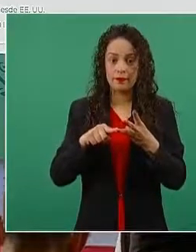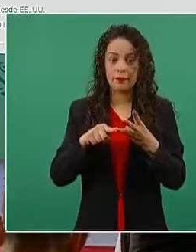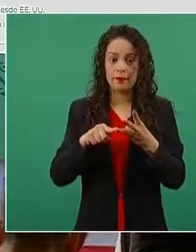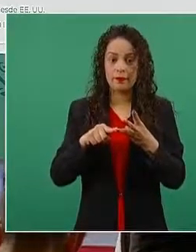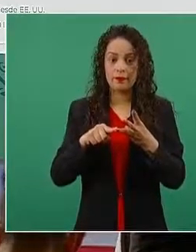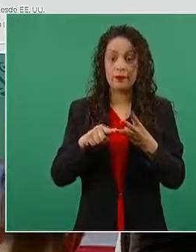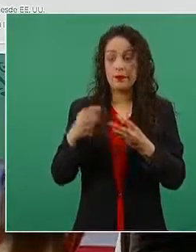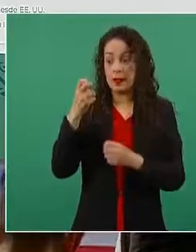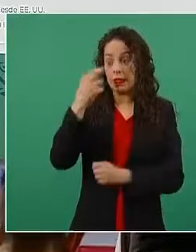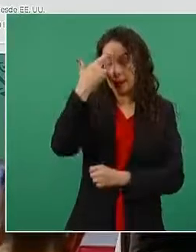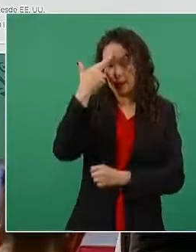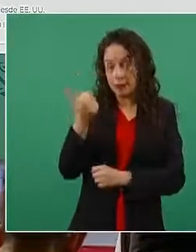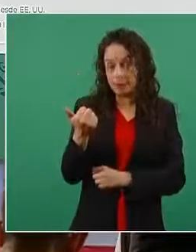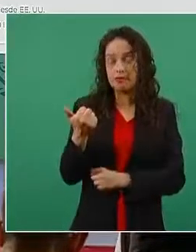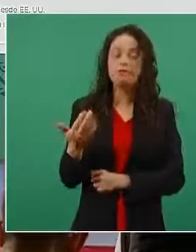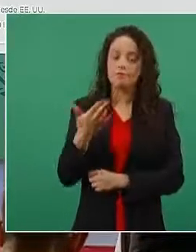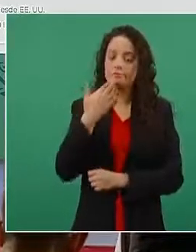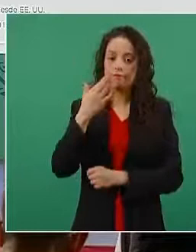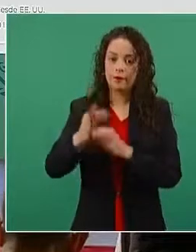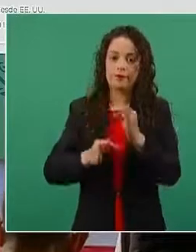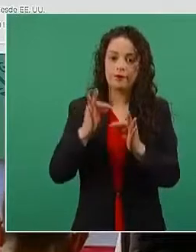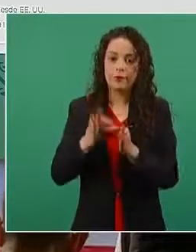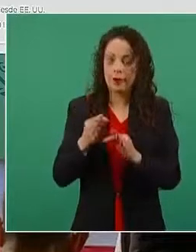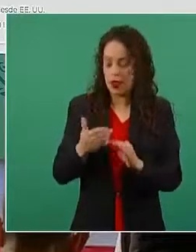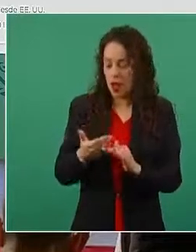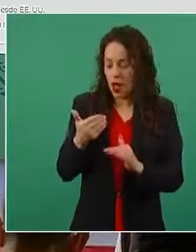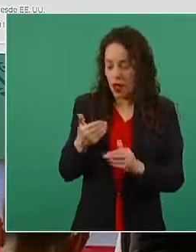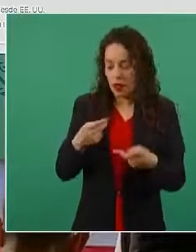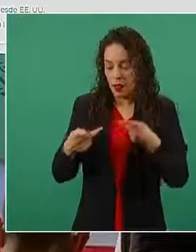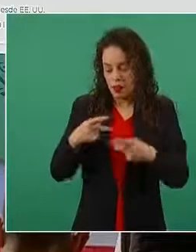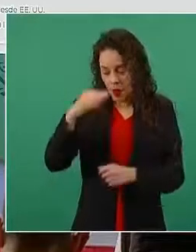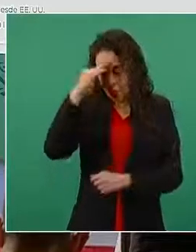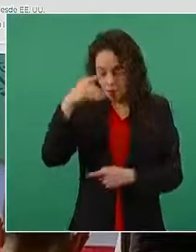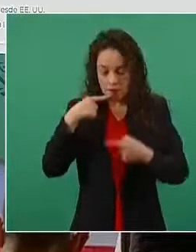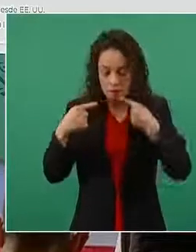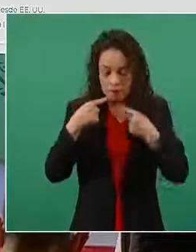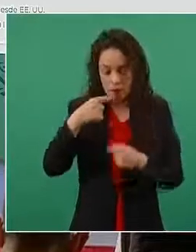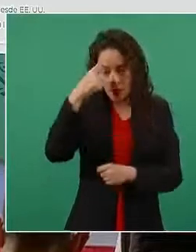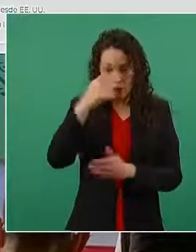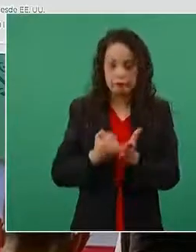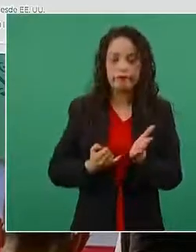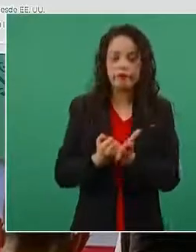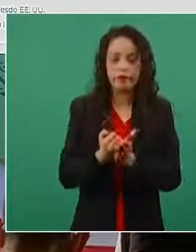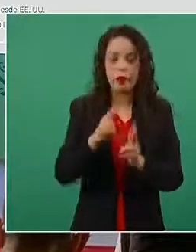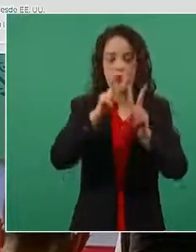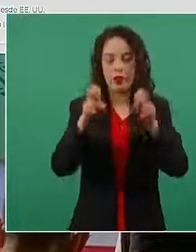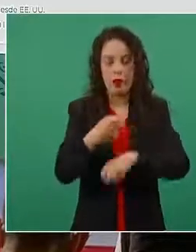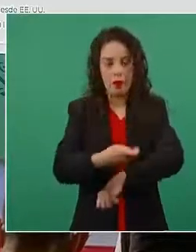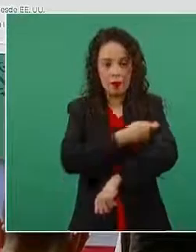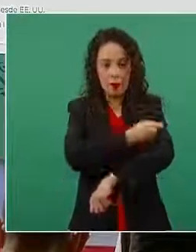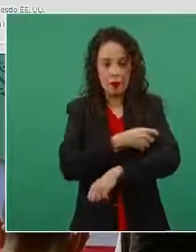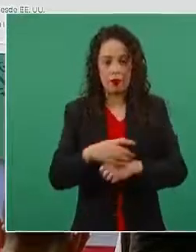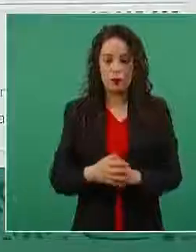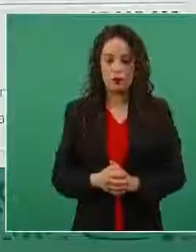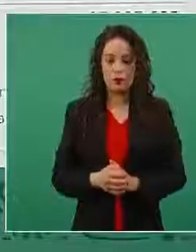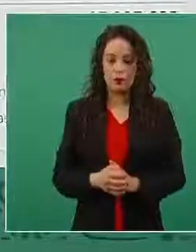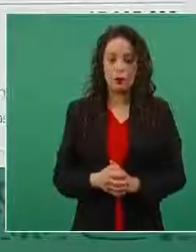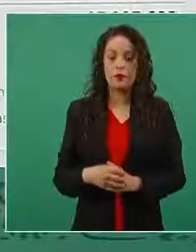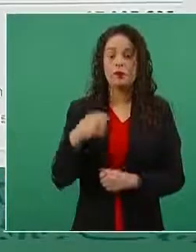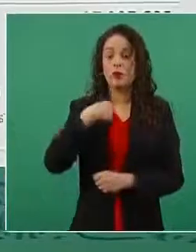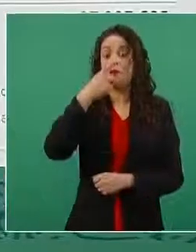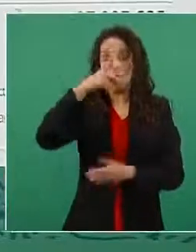esas acciones oportunas que se tomaron que encabeza el presidente. Entonces, esos son los números, no los repito porque ya se los